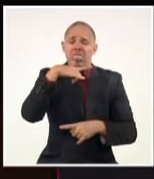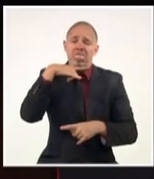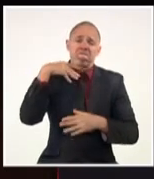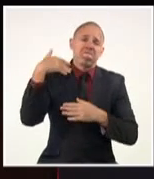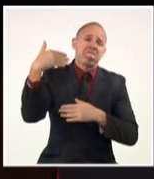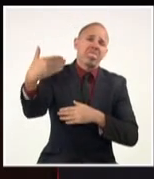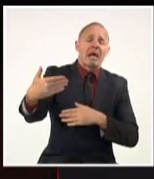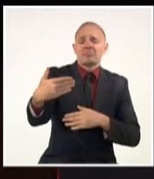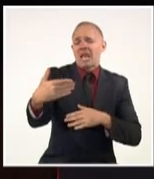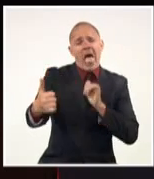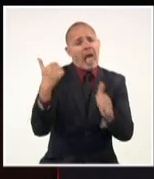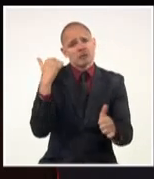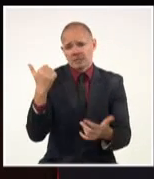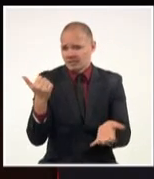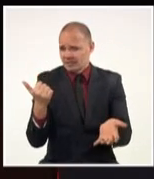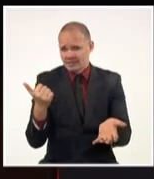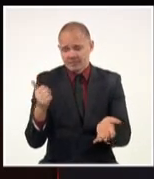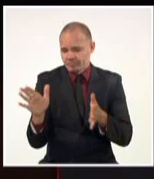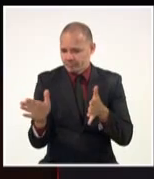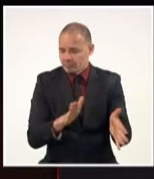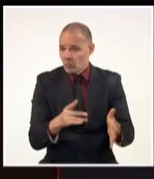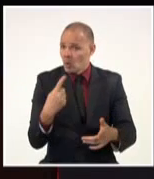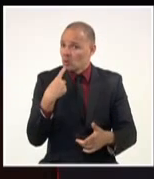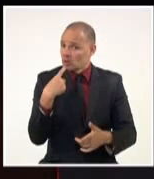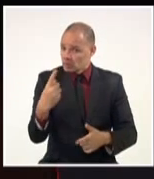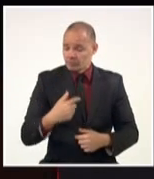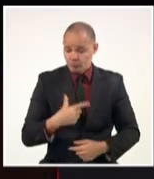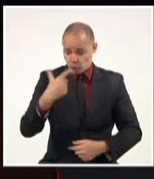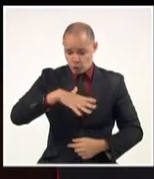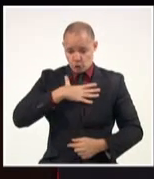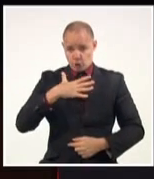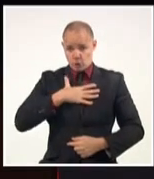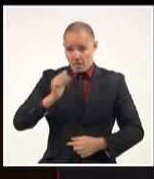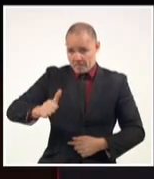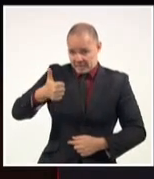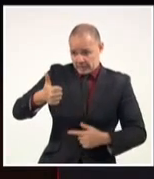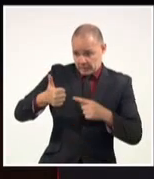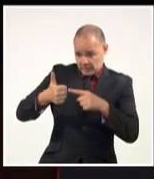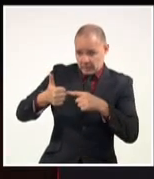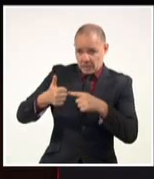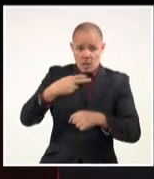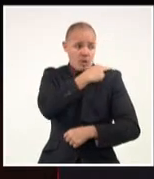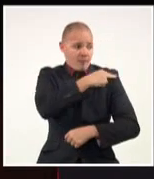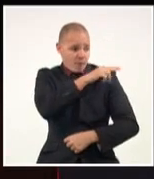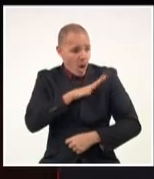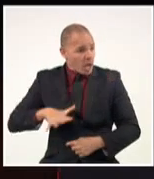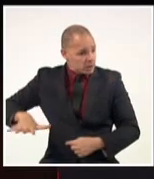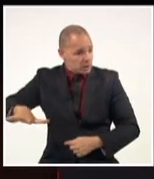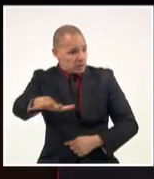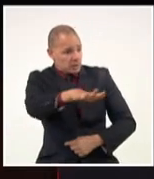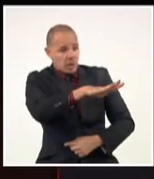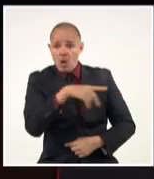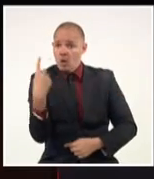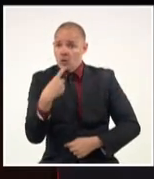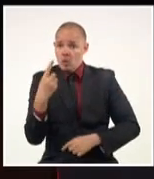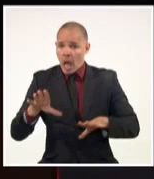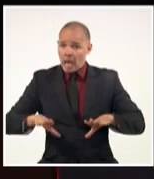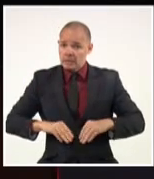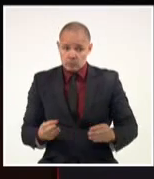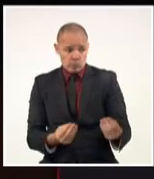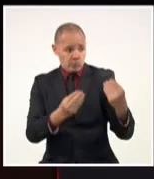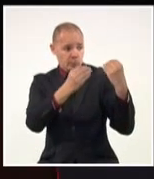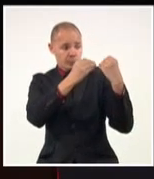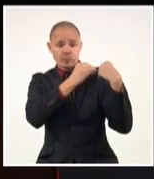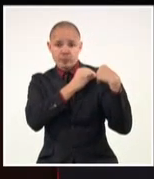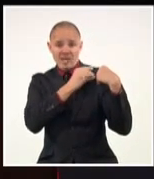atrevo a decir, en nombre de todos los que tenemos la responsabilidad de lograrlo, que asumimos el compromiso, conscientes